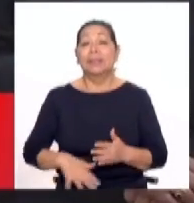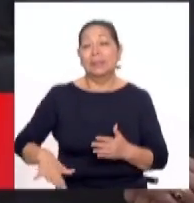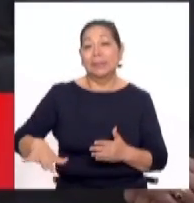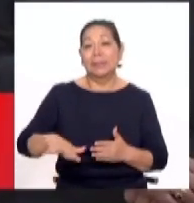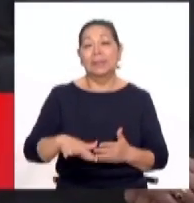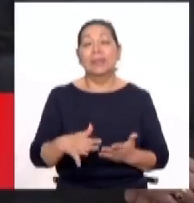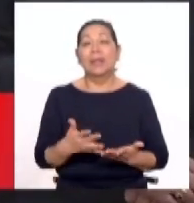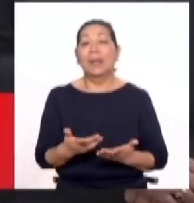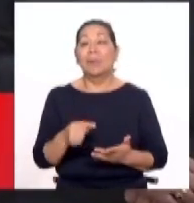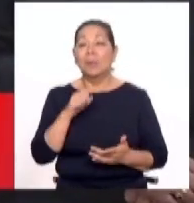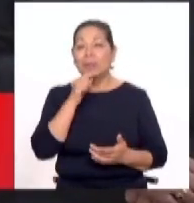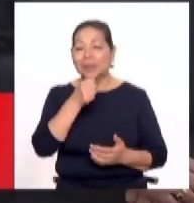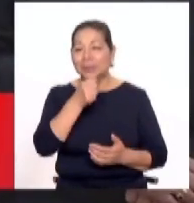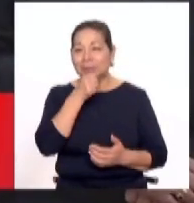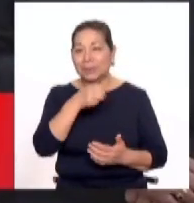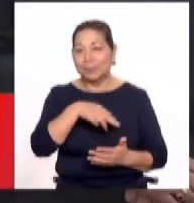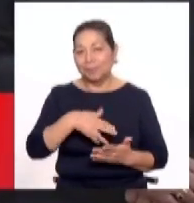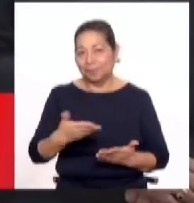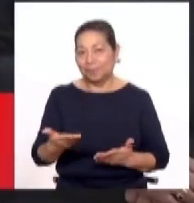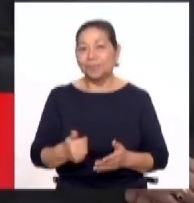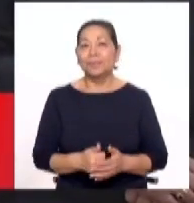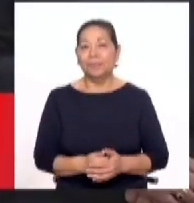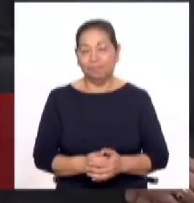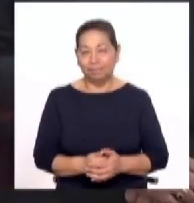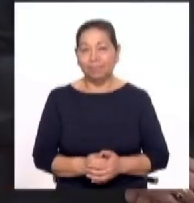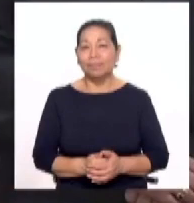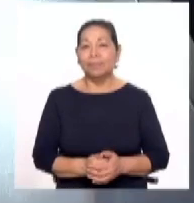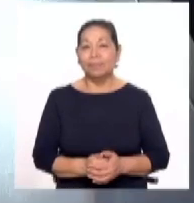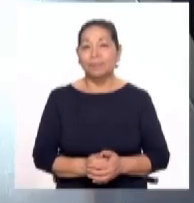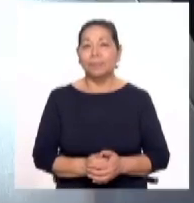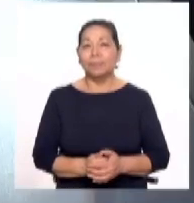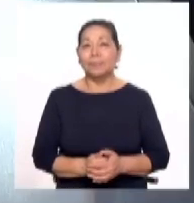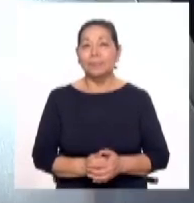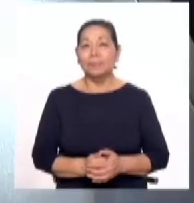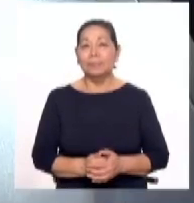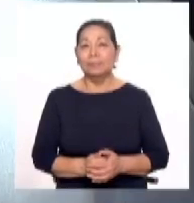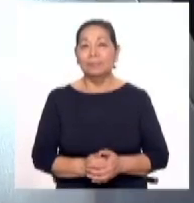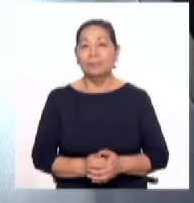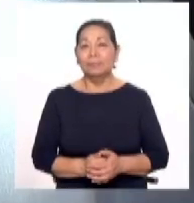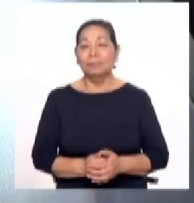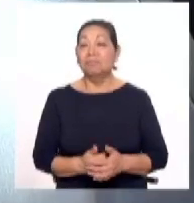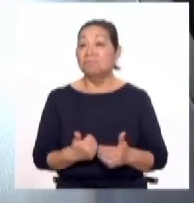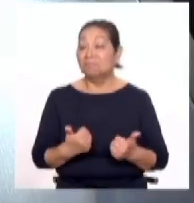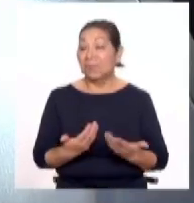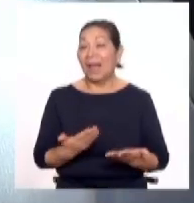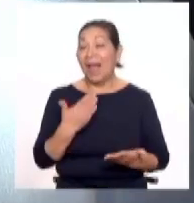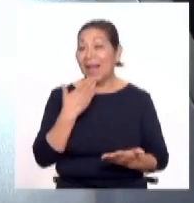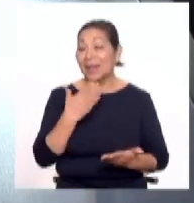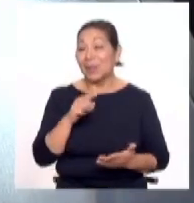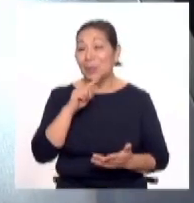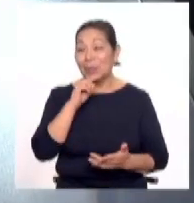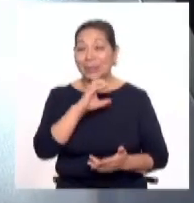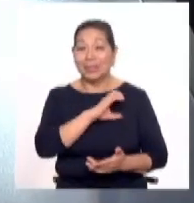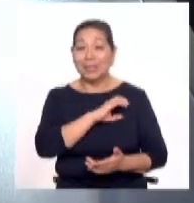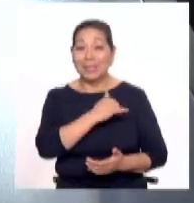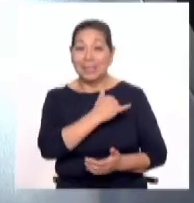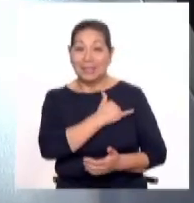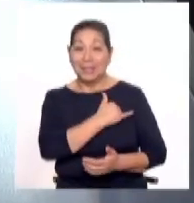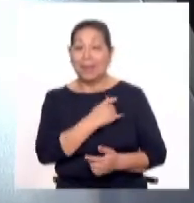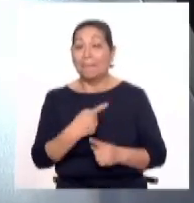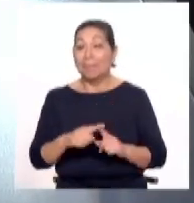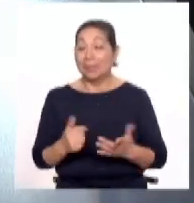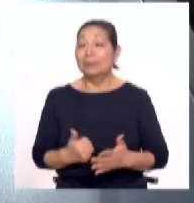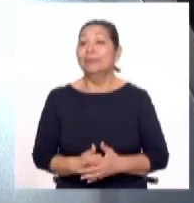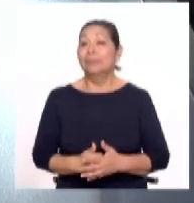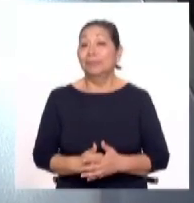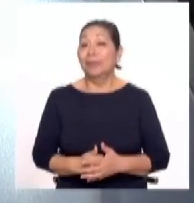el Mininter en San Isidro, con ustedes en estudios, compañeros. Están subrogando ese estado de emergencia. Bien, gracias Cintia Malpartida por la información.